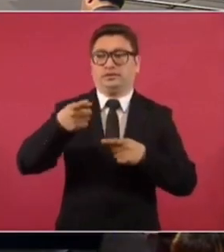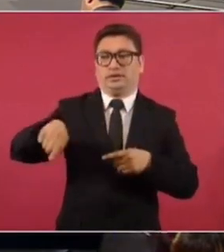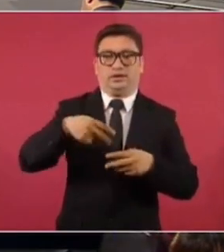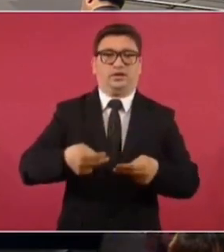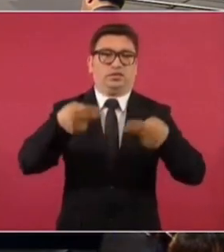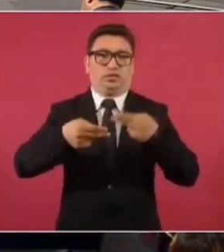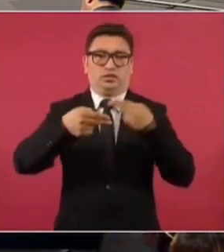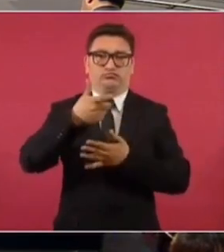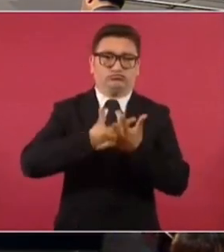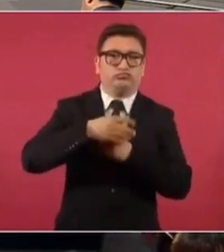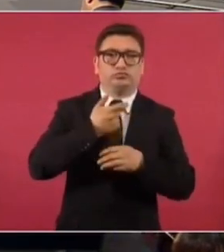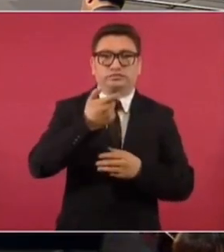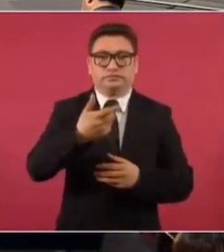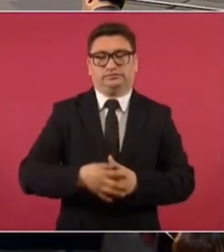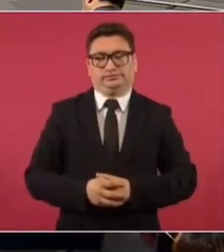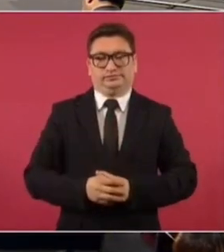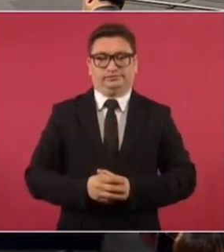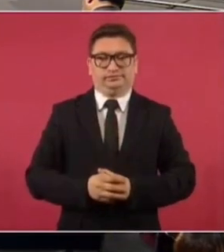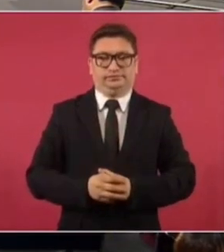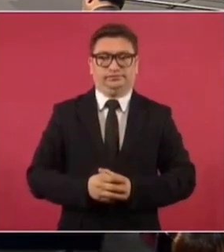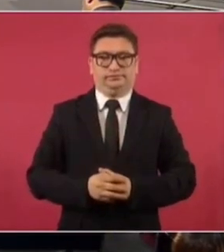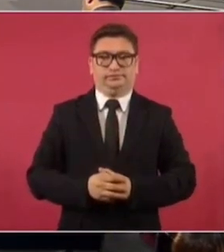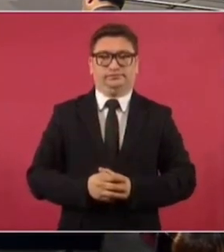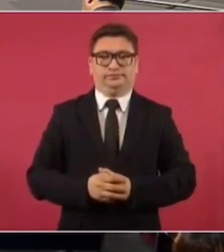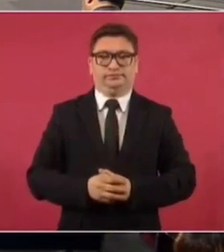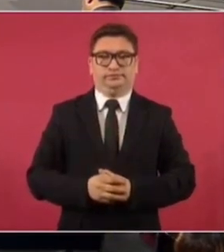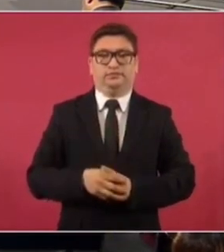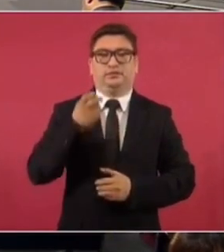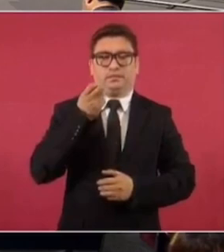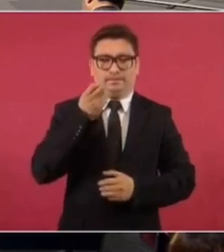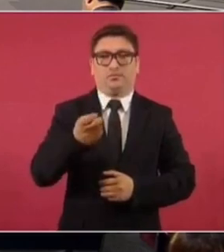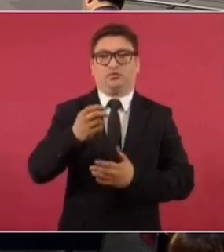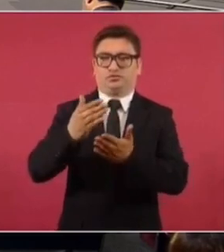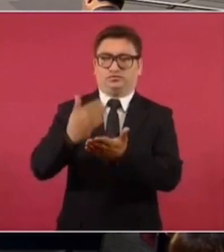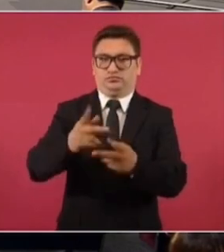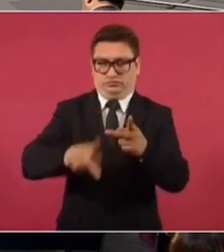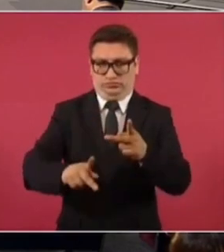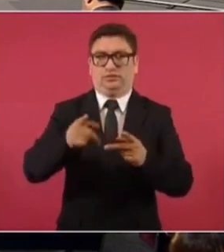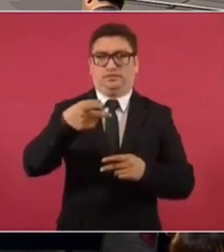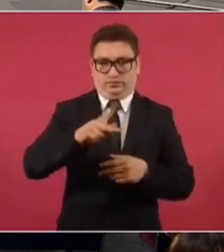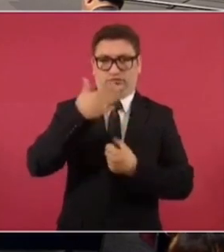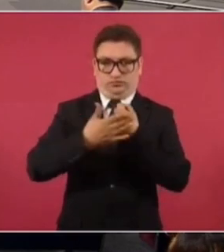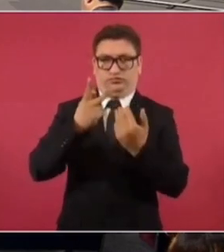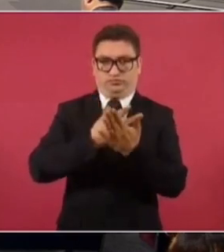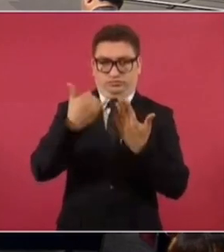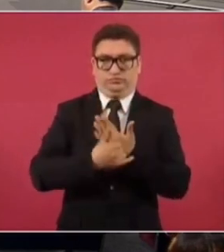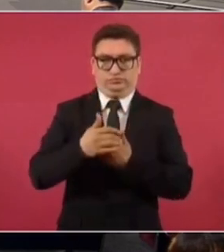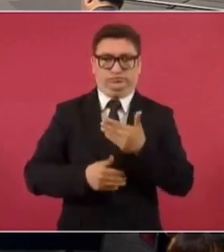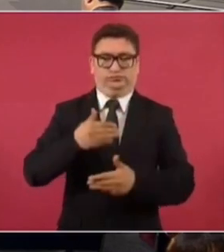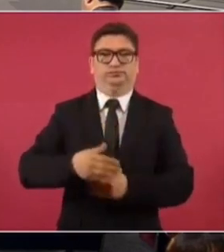la ganancia y del lucro. Entonces, por eso se detuvo, pero estamos, ya el proyecto está